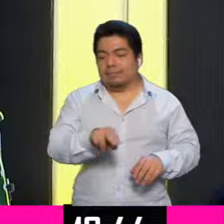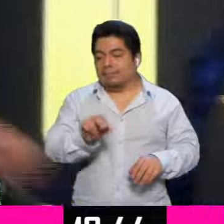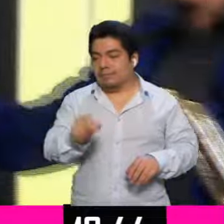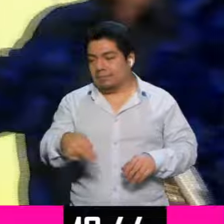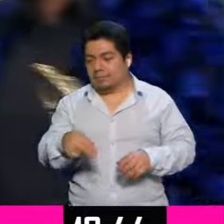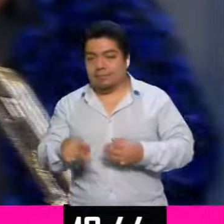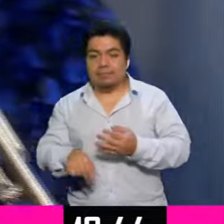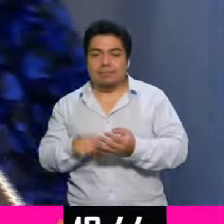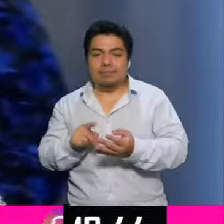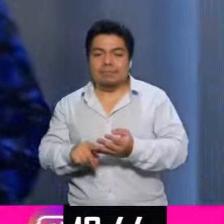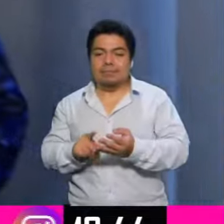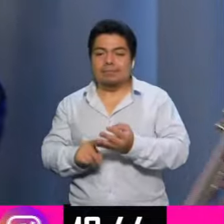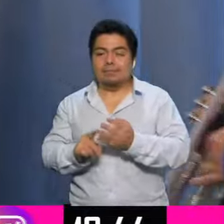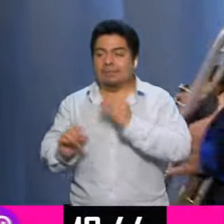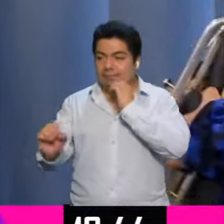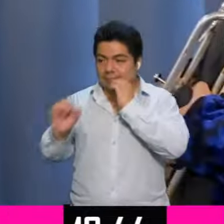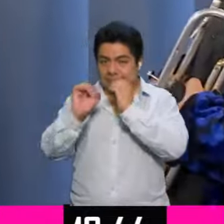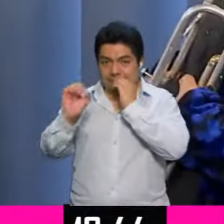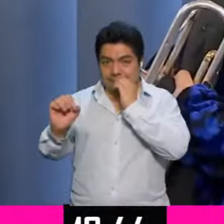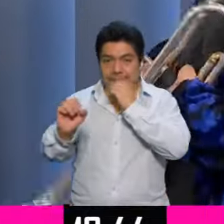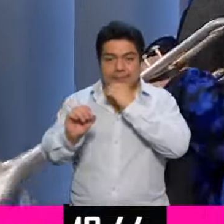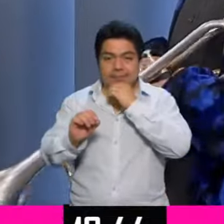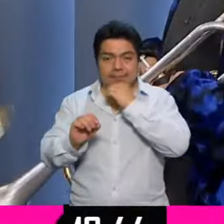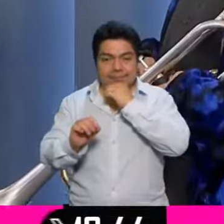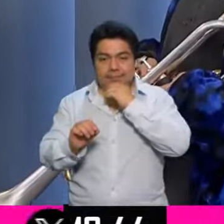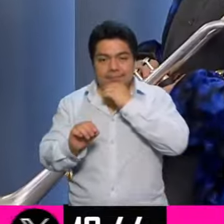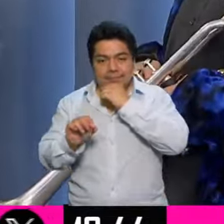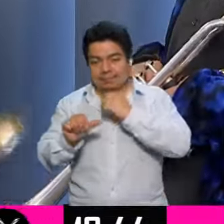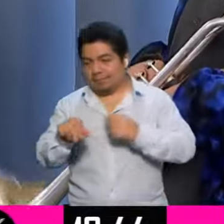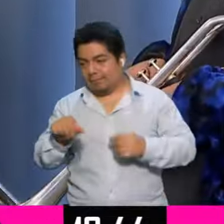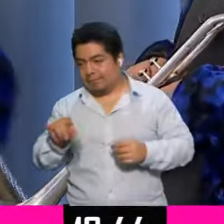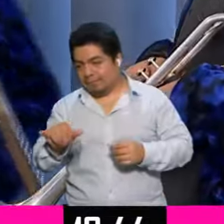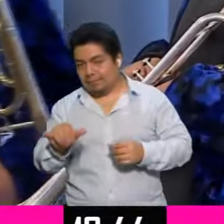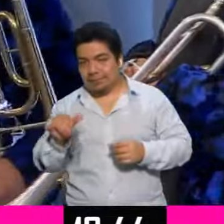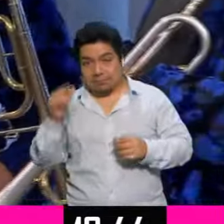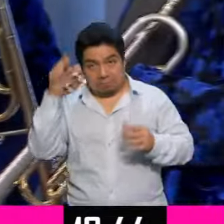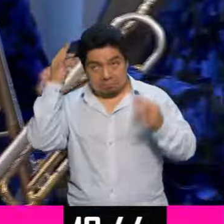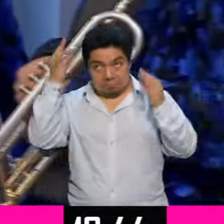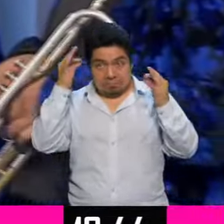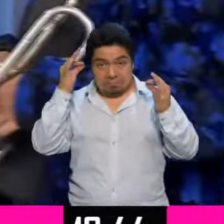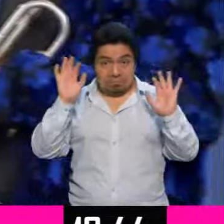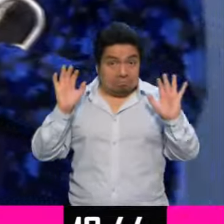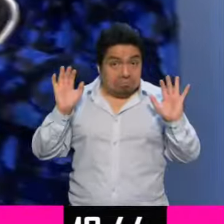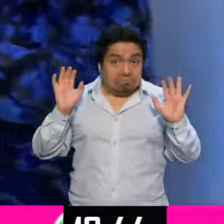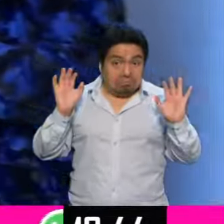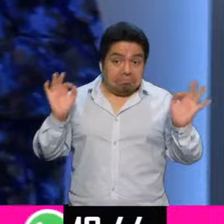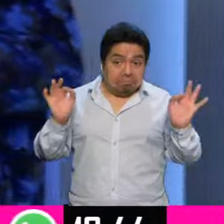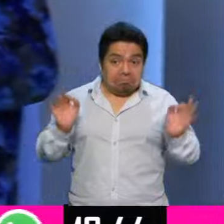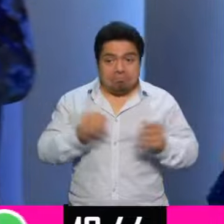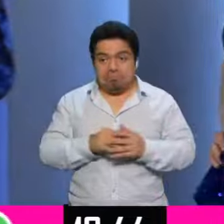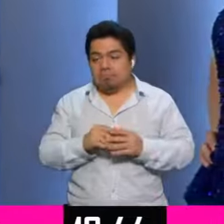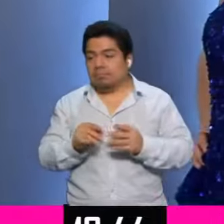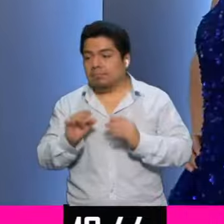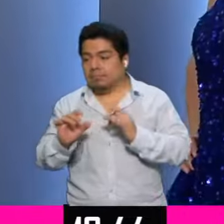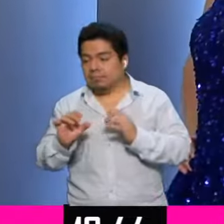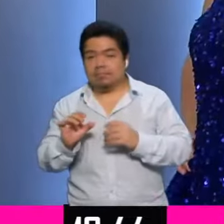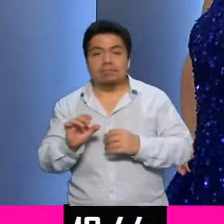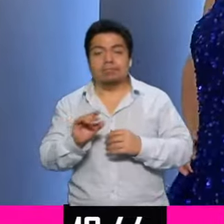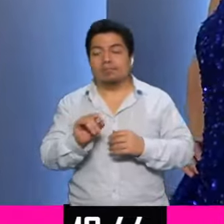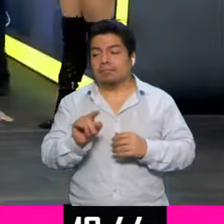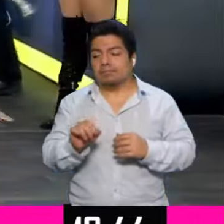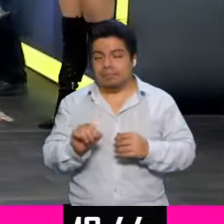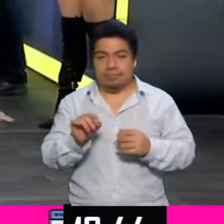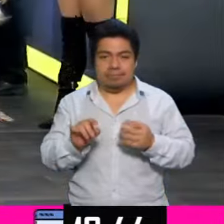en el trombón de vara. Qué buen peinado. Eduardo Grande. Que trae un peinado bastante ad hoc en la trompeta. Carlos Antonio en la